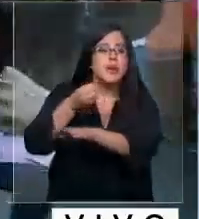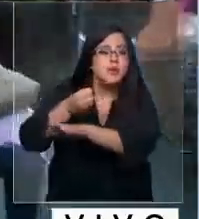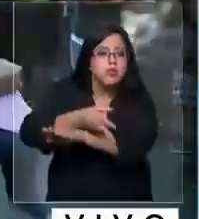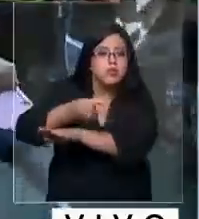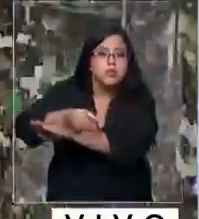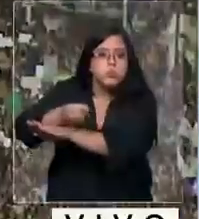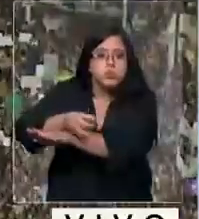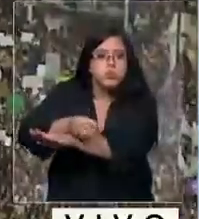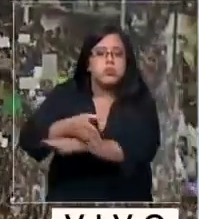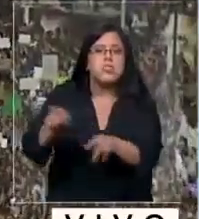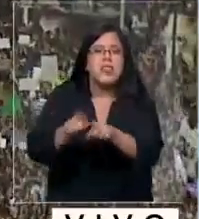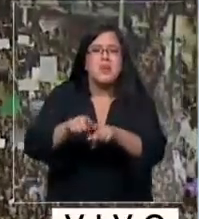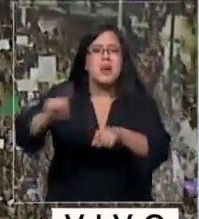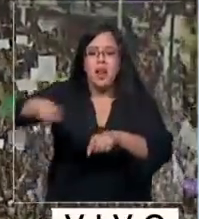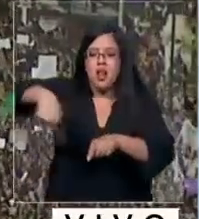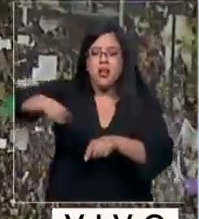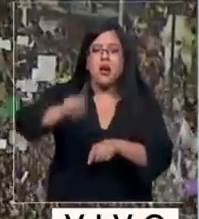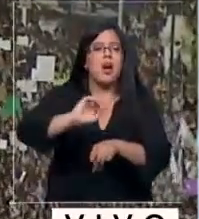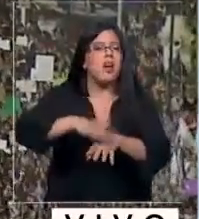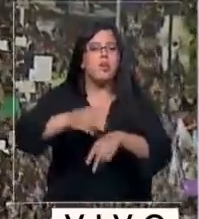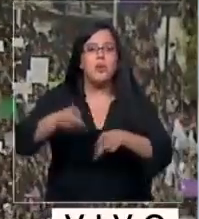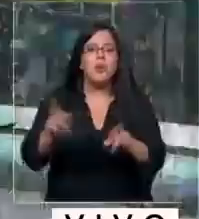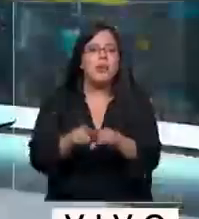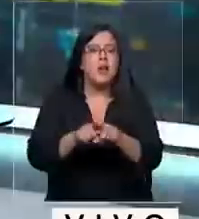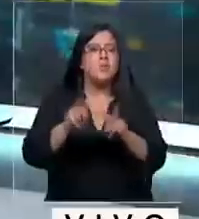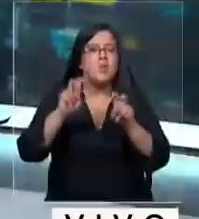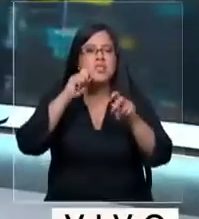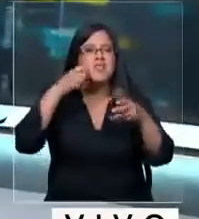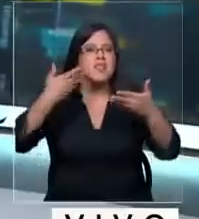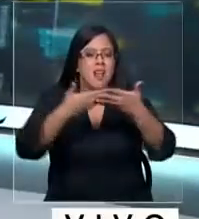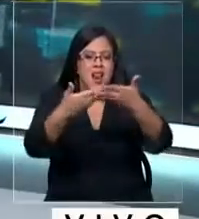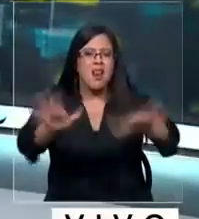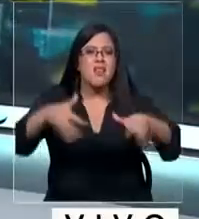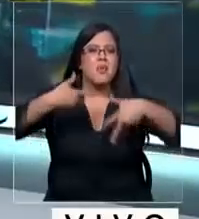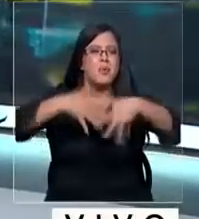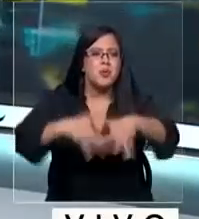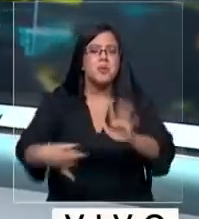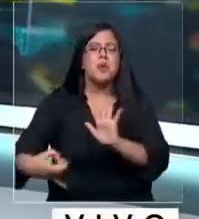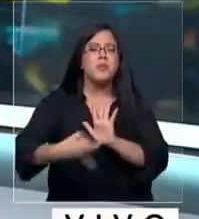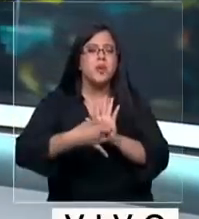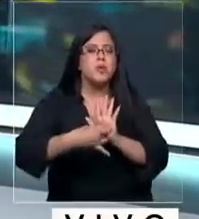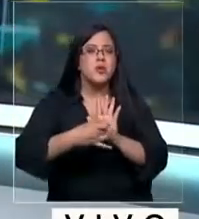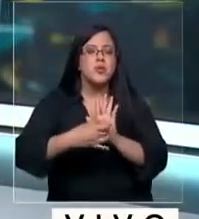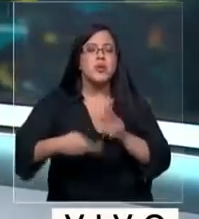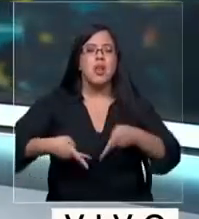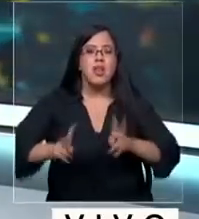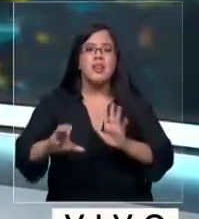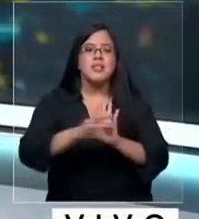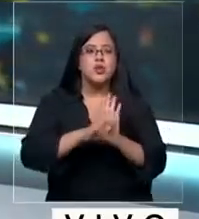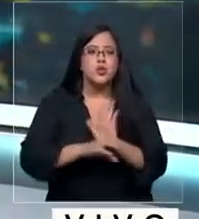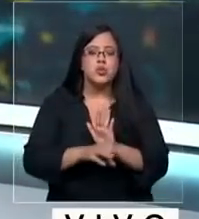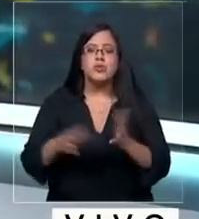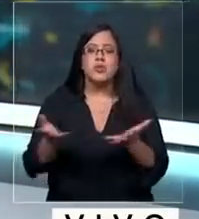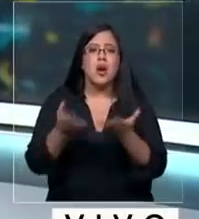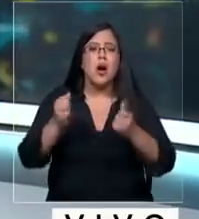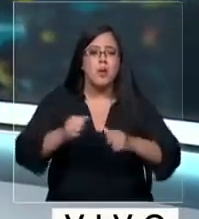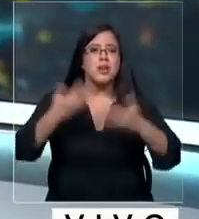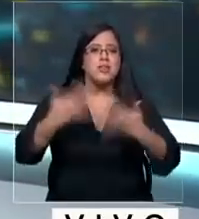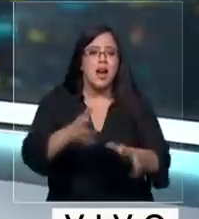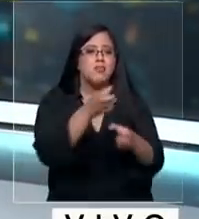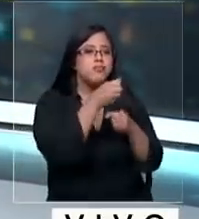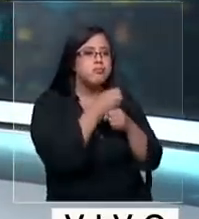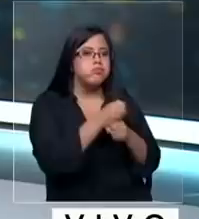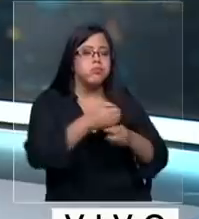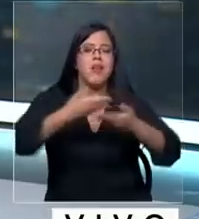justamente han sido yo lo que no permiten un libre desenvolvimiento y justamente vulnera nuestro derecho constitucional a poder manifestarnos libremente